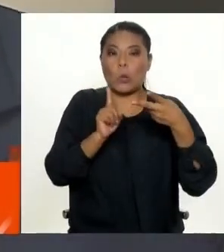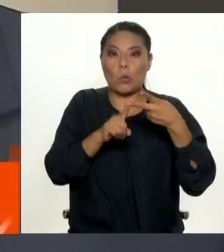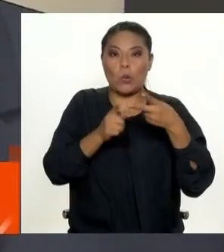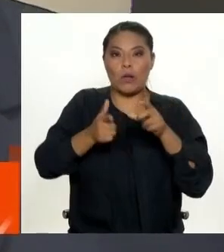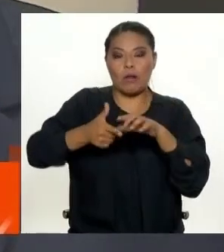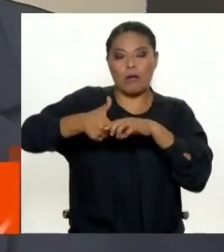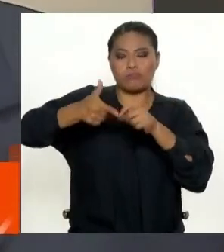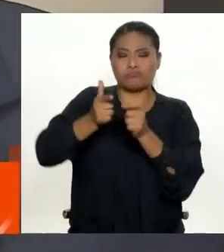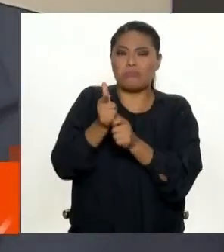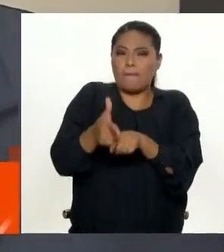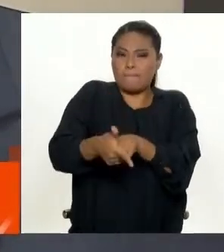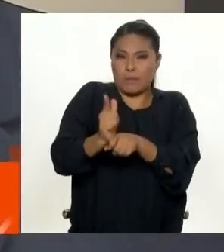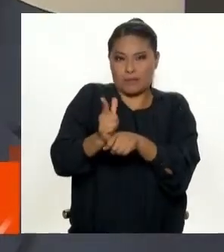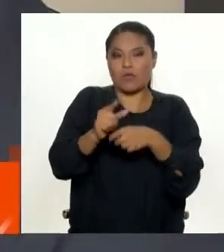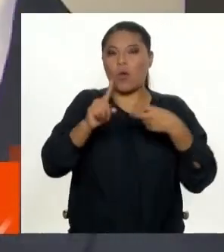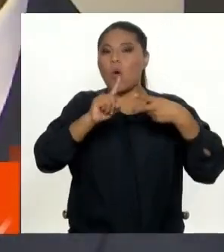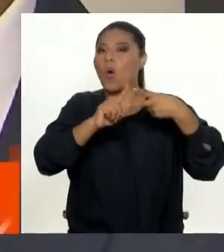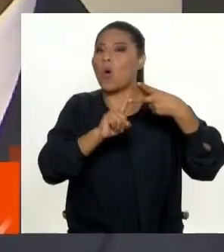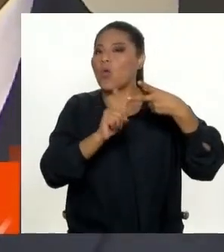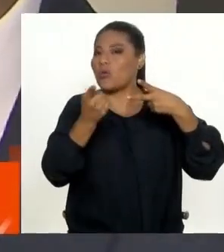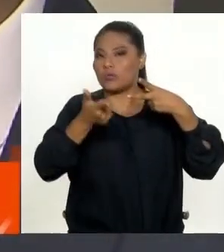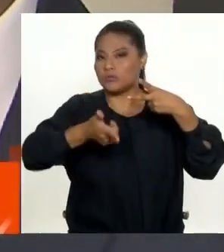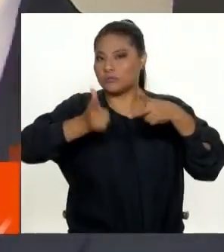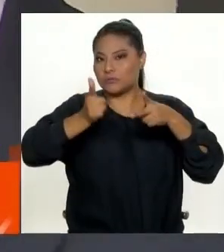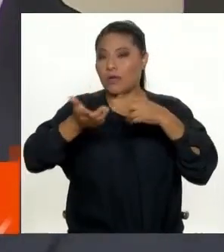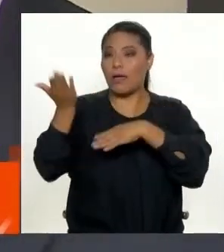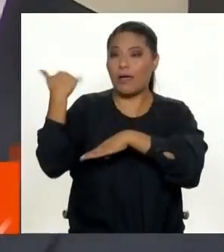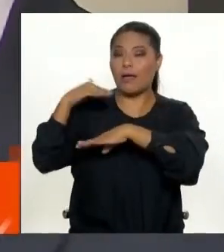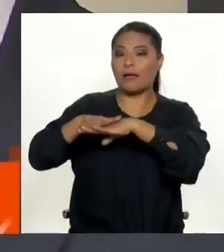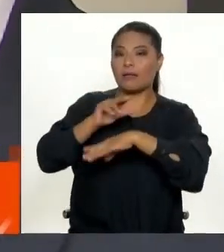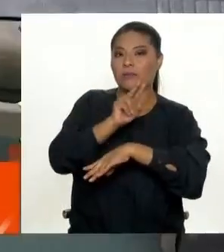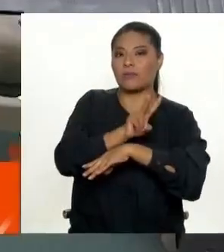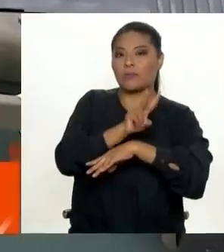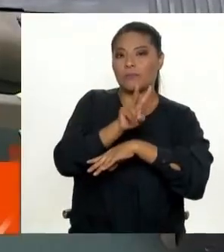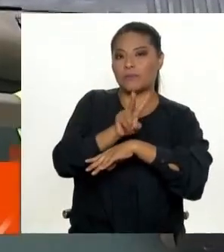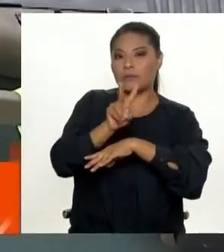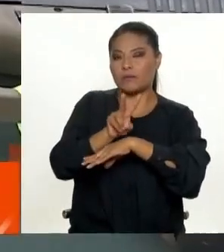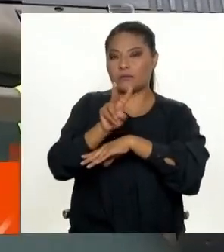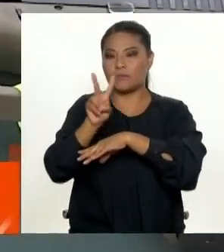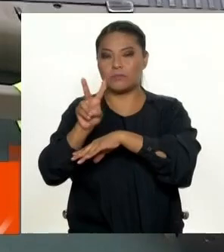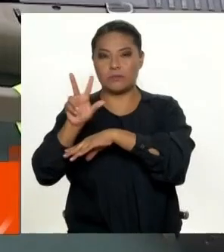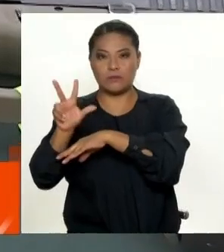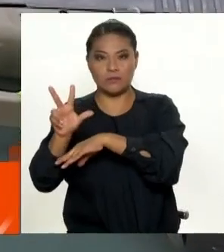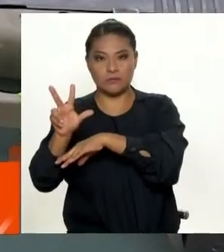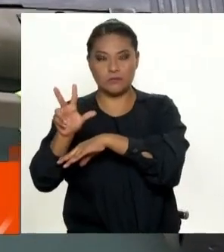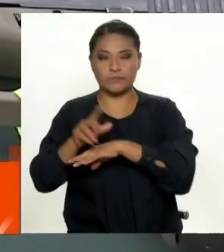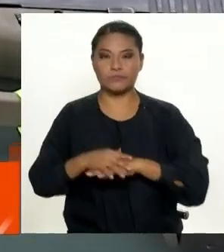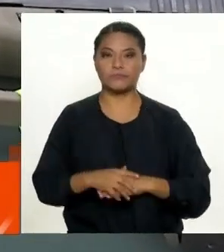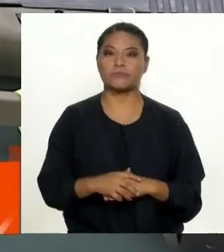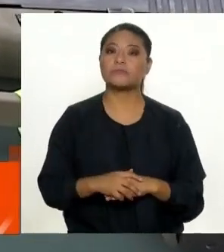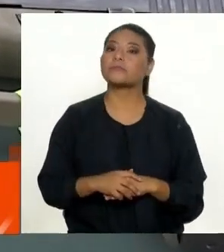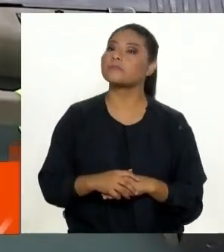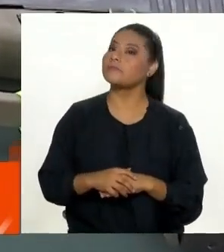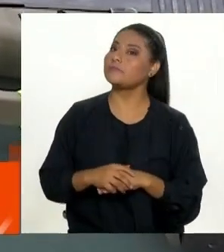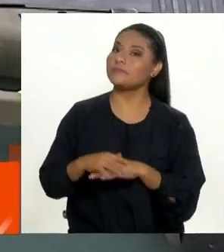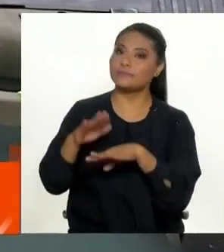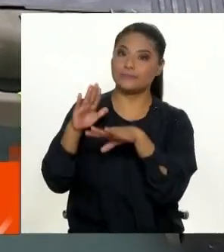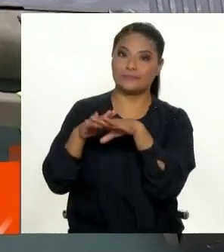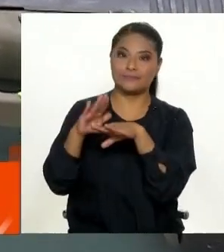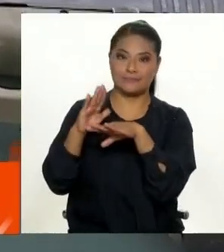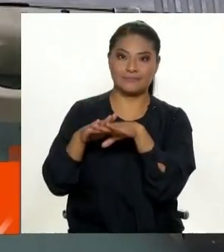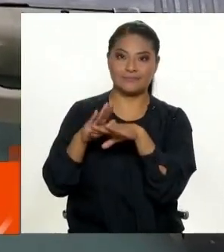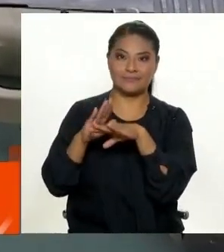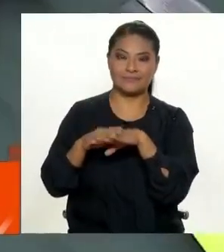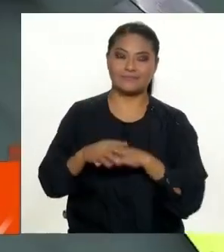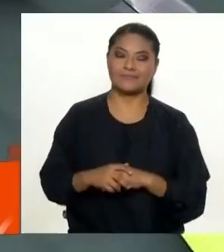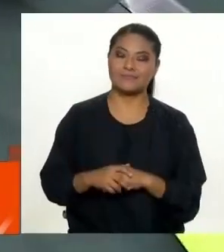revólveres casi han duplicado la cantidad importada del año 2022 al año 2023. Algo también resaltante, digamos, en este análisis que